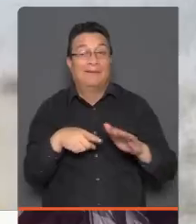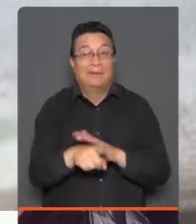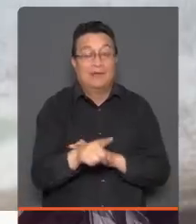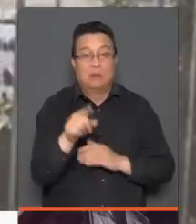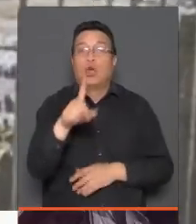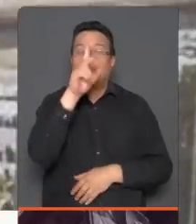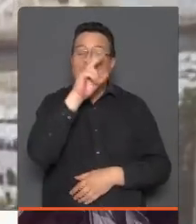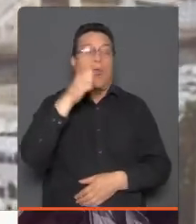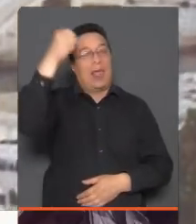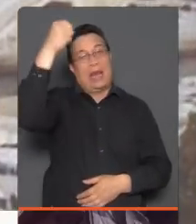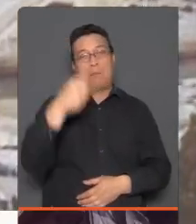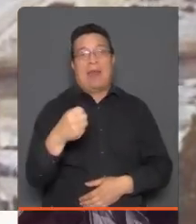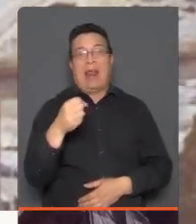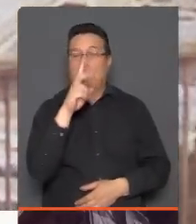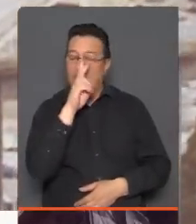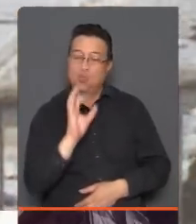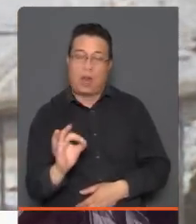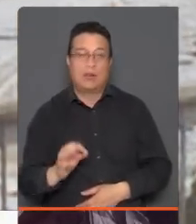criminal.